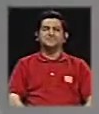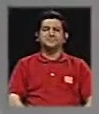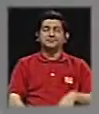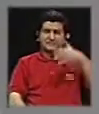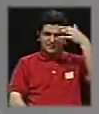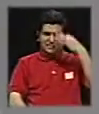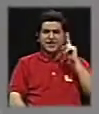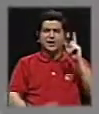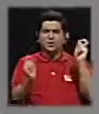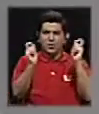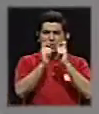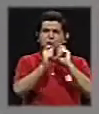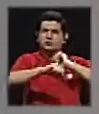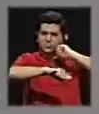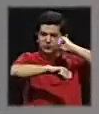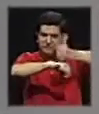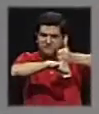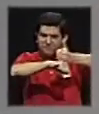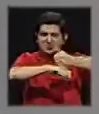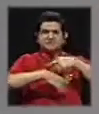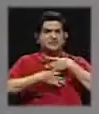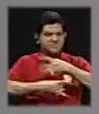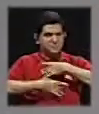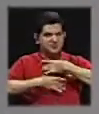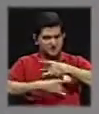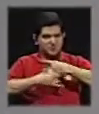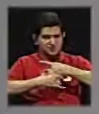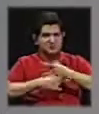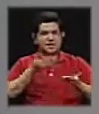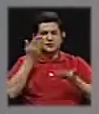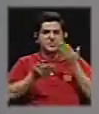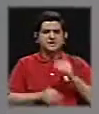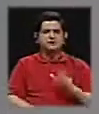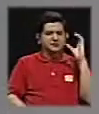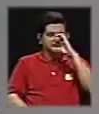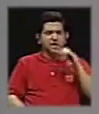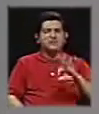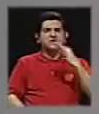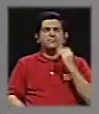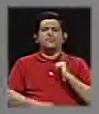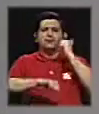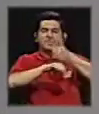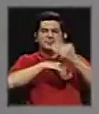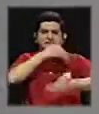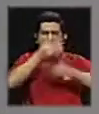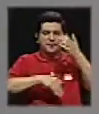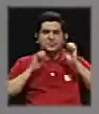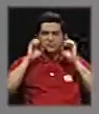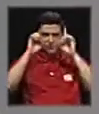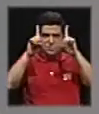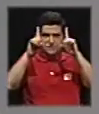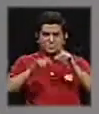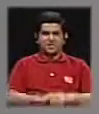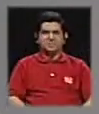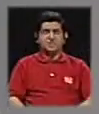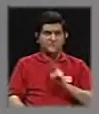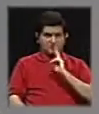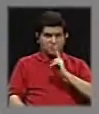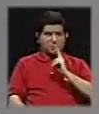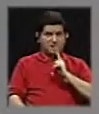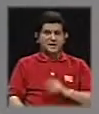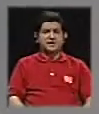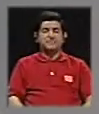Creo que uno de los puntos que se plantean ahí interesante, que debería de explorarse, es cómo plantear un proceso de educación